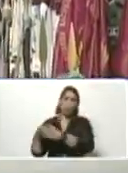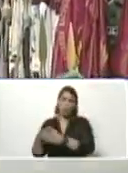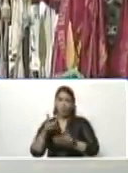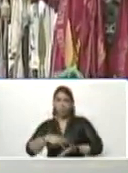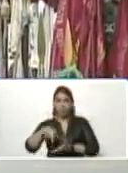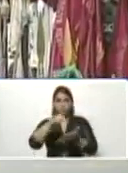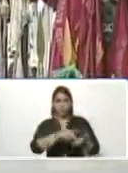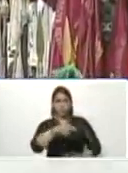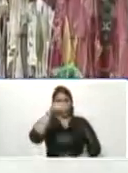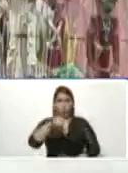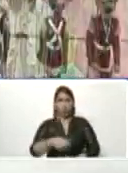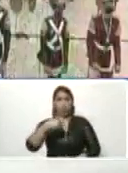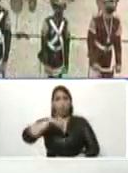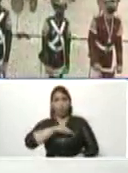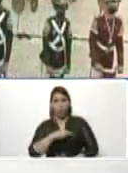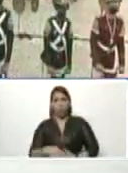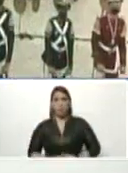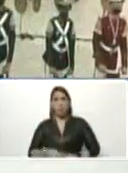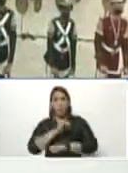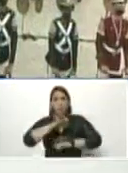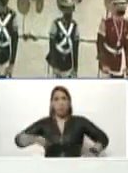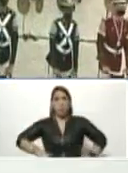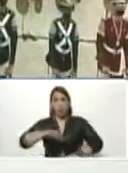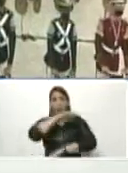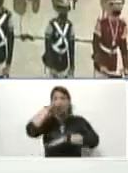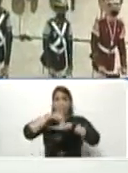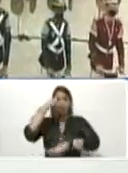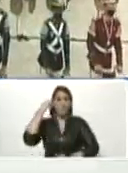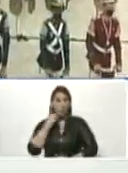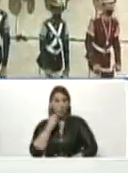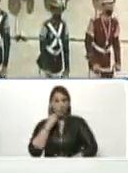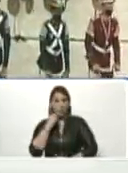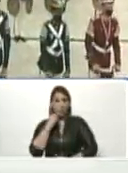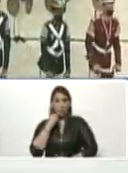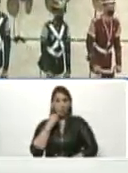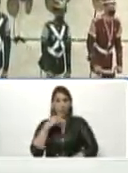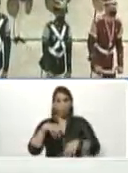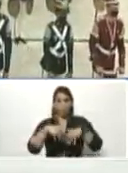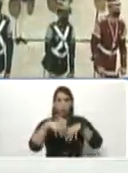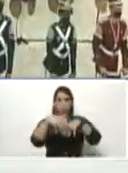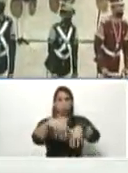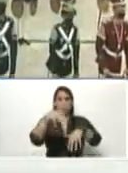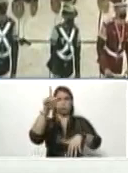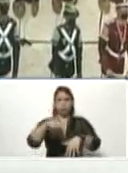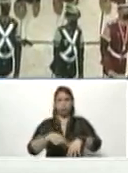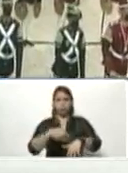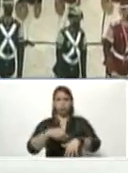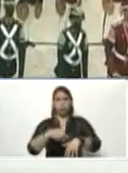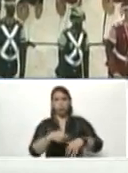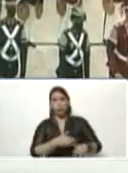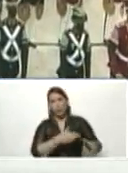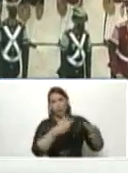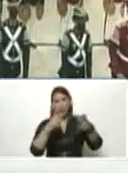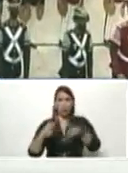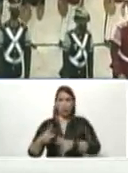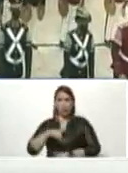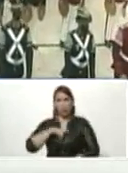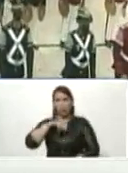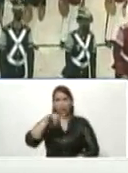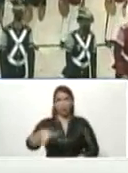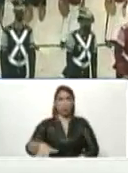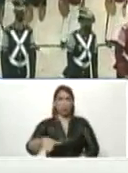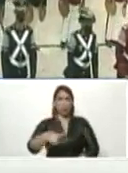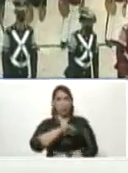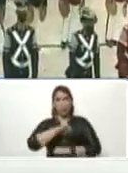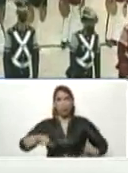aquí de nuestra Fuerza Armada Nacional Bolivariana. Ejército, Armada, Aviación,